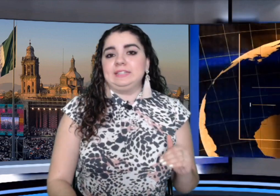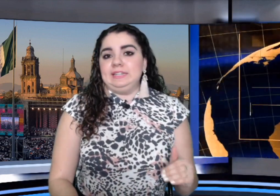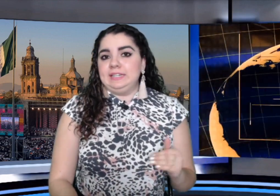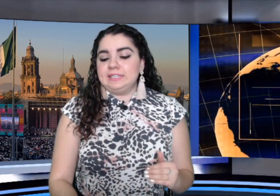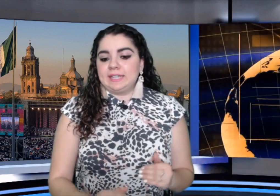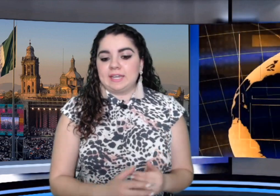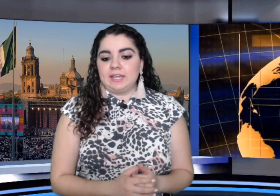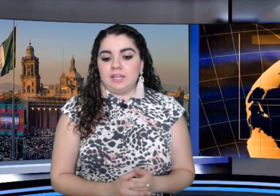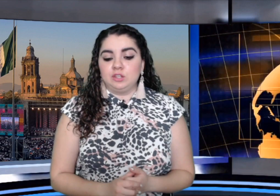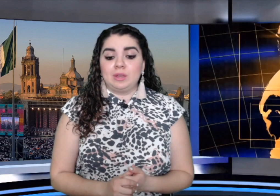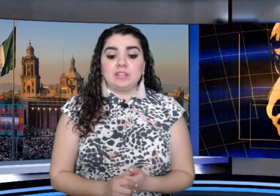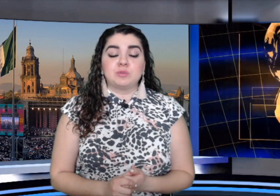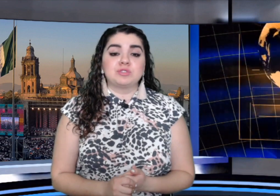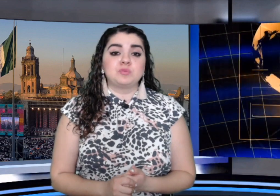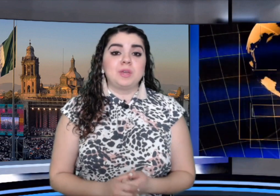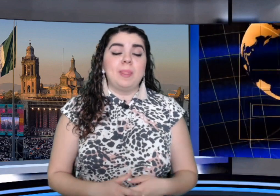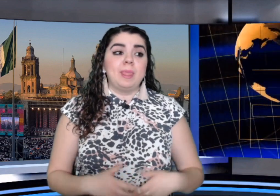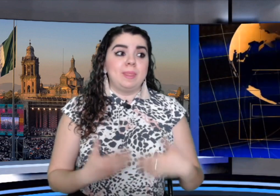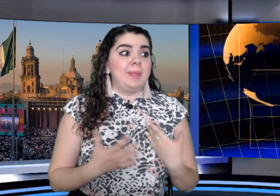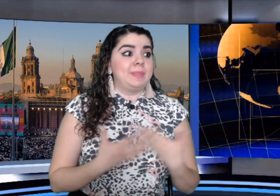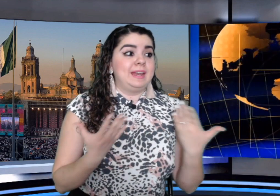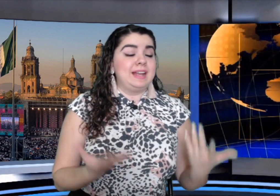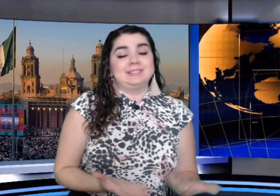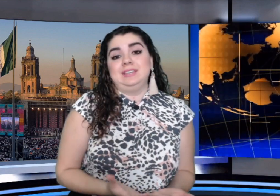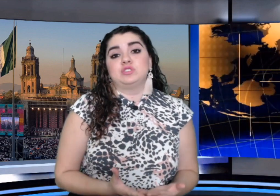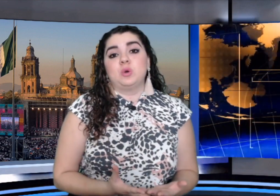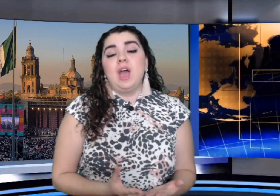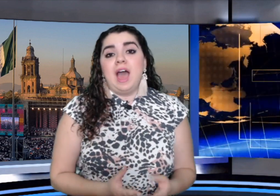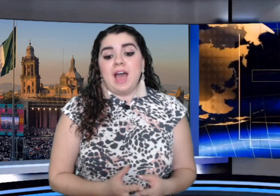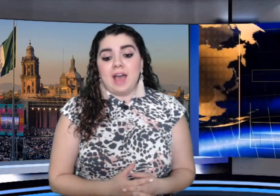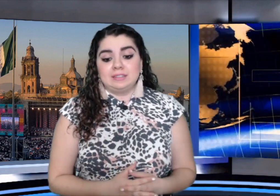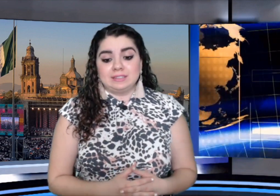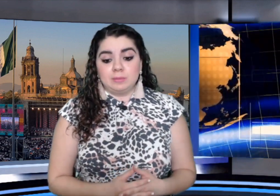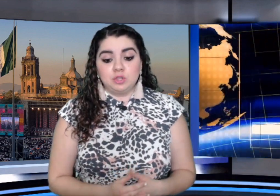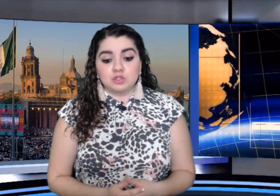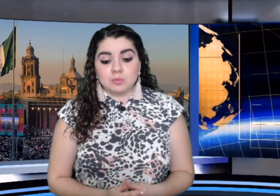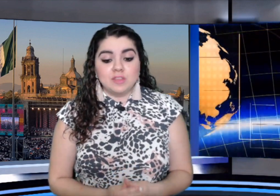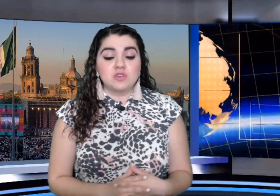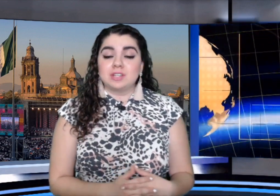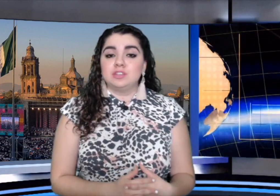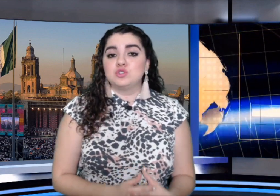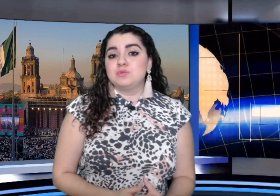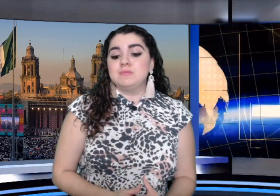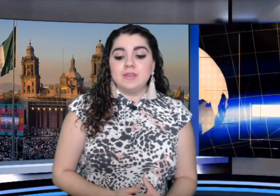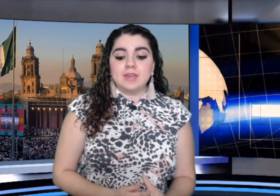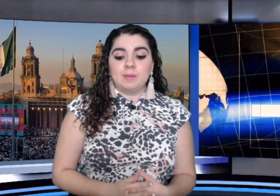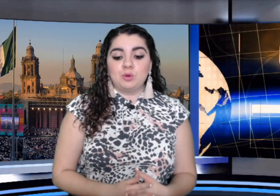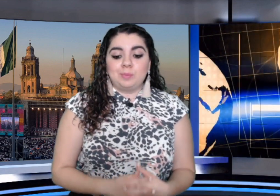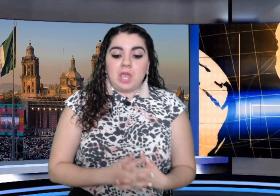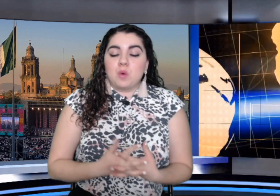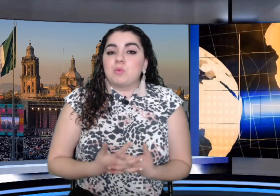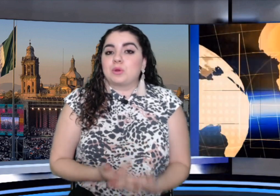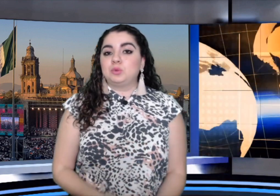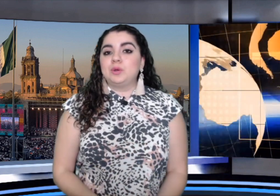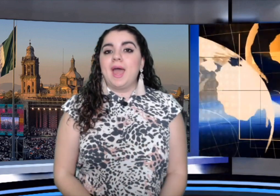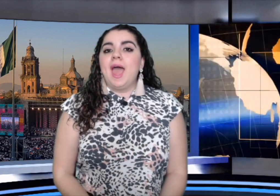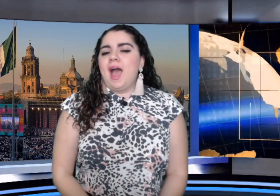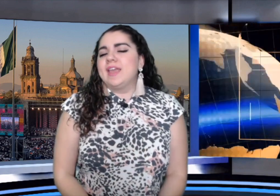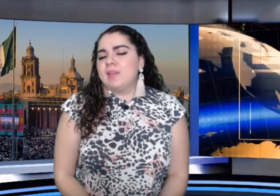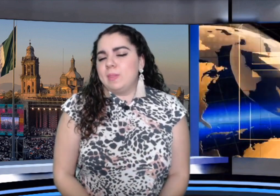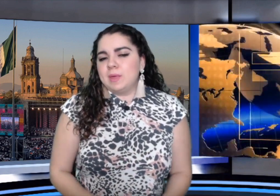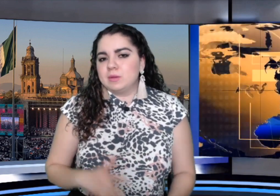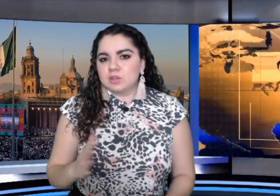manera tranquilita, que todas las personas podían tener acceso a tratamientos médicos, atención médica propia y